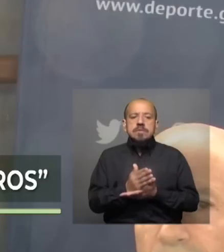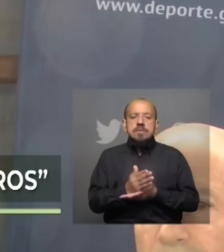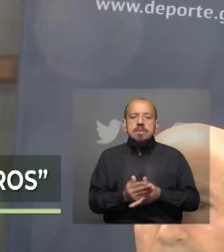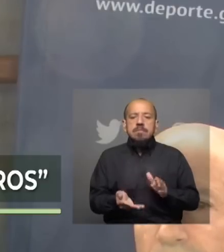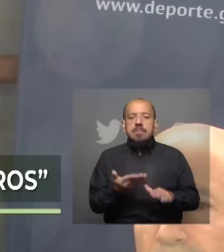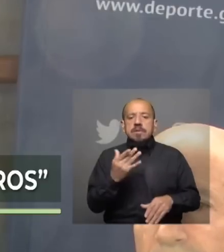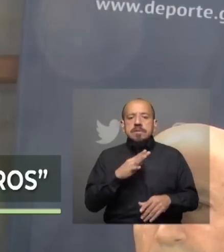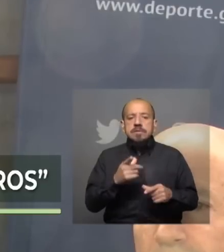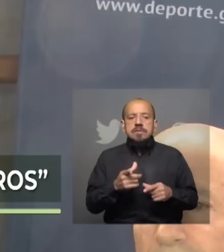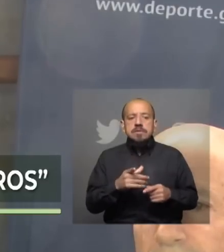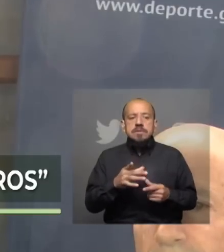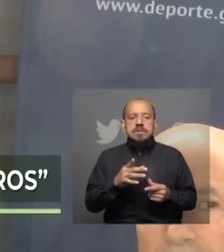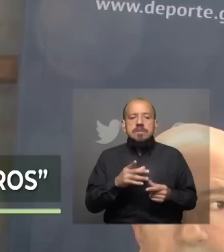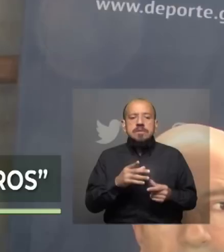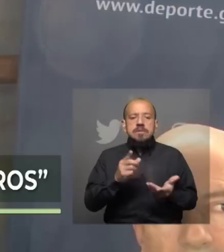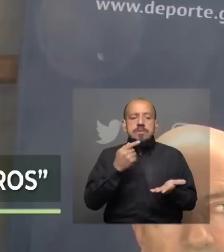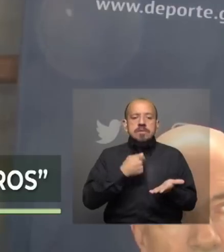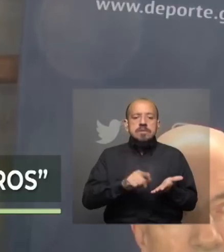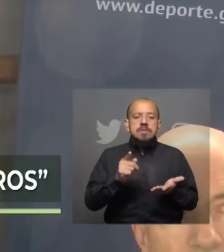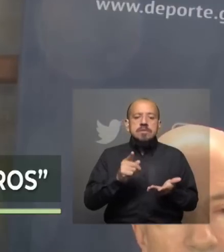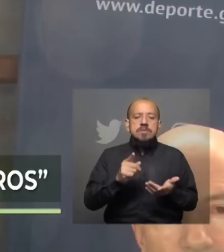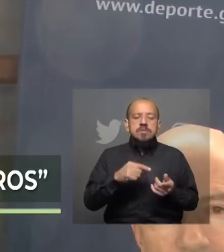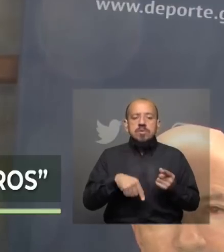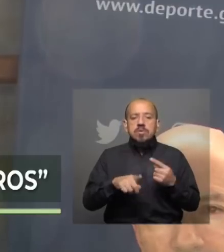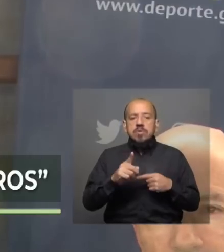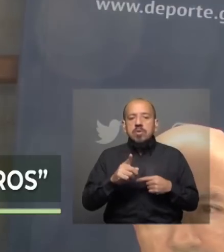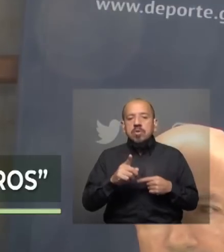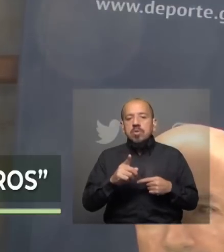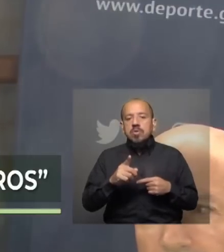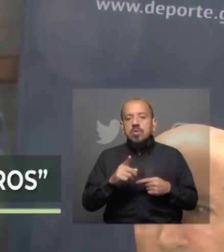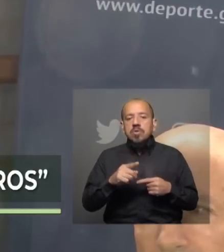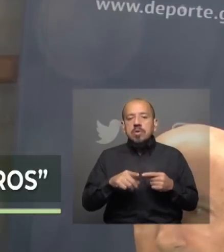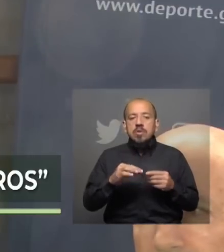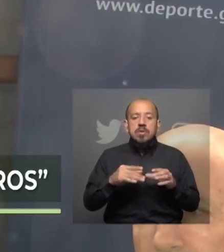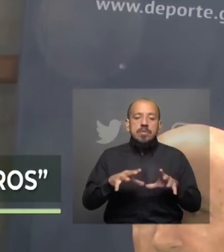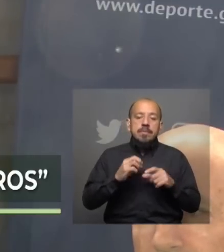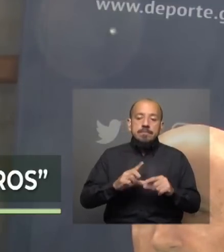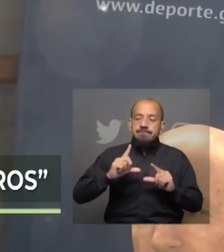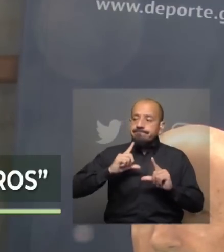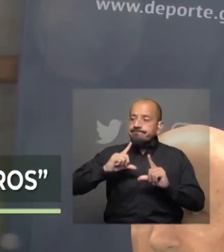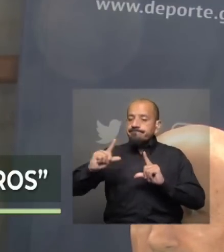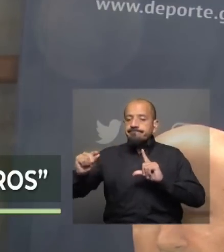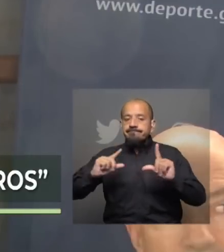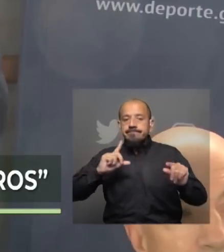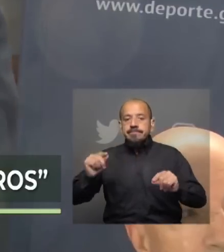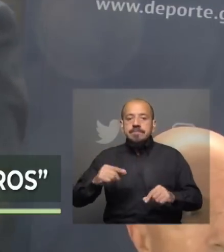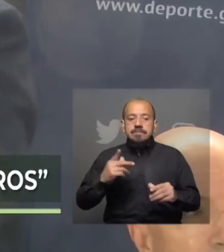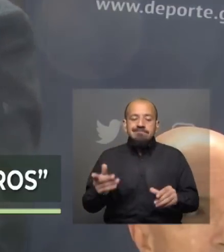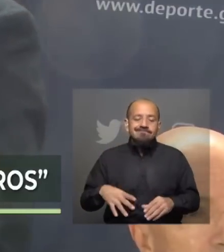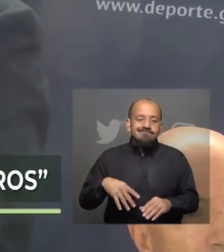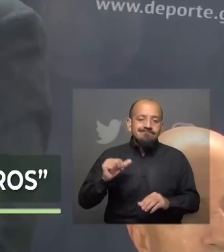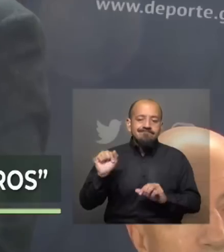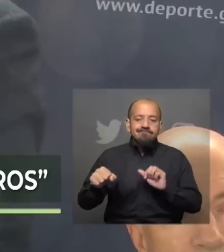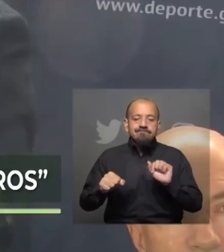aquellos que viven en el centro en la capital y los que viven la periferia son más descuidados